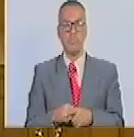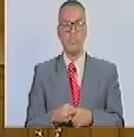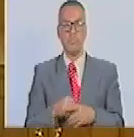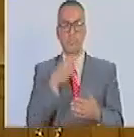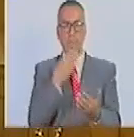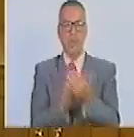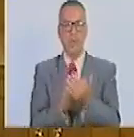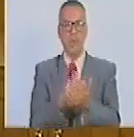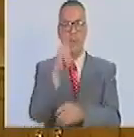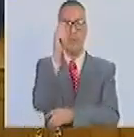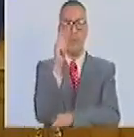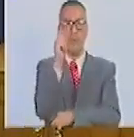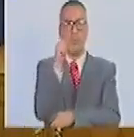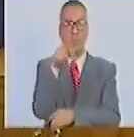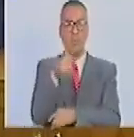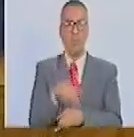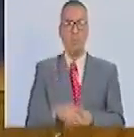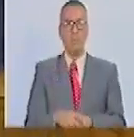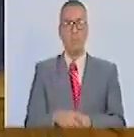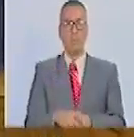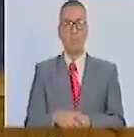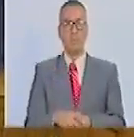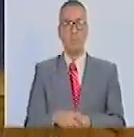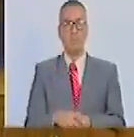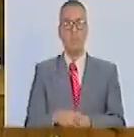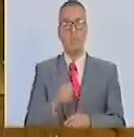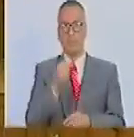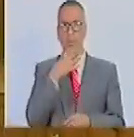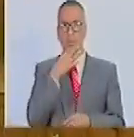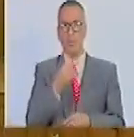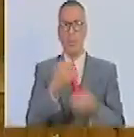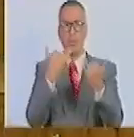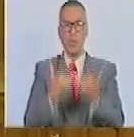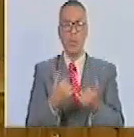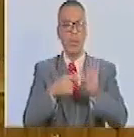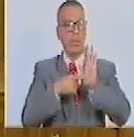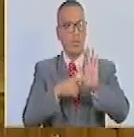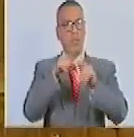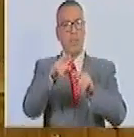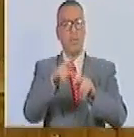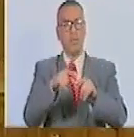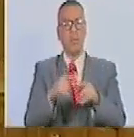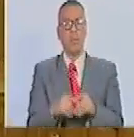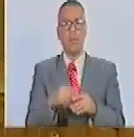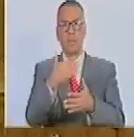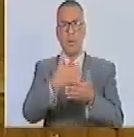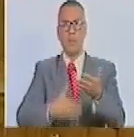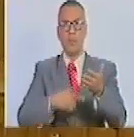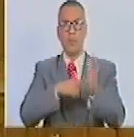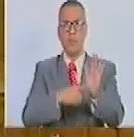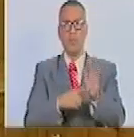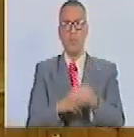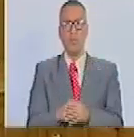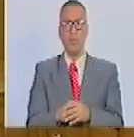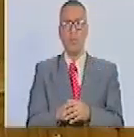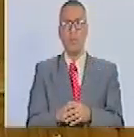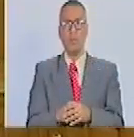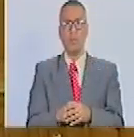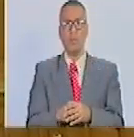Muchas gracias, diputado. Pues bien, ya han sido presentados ante la plenaria los